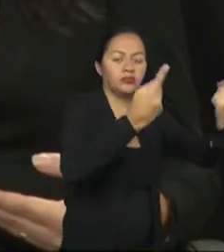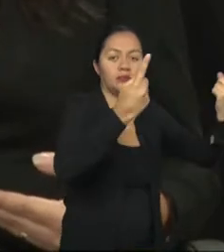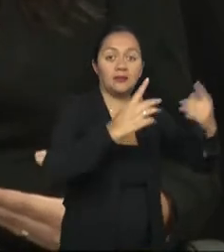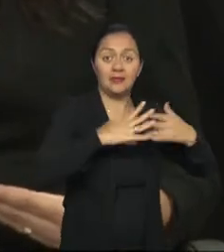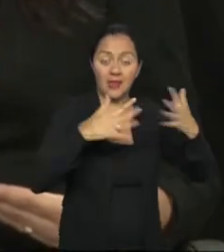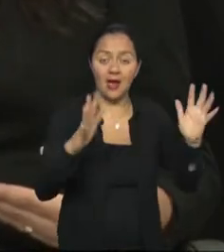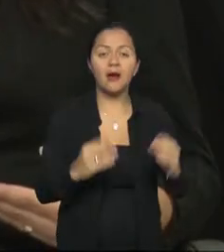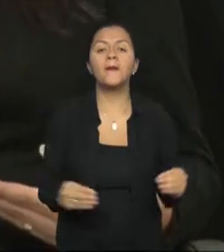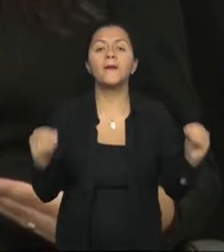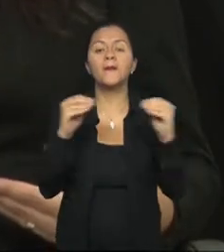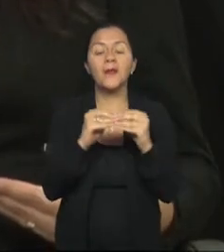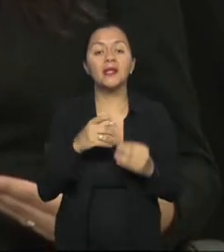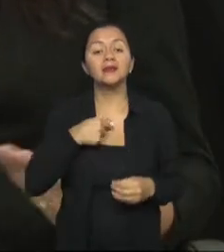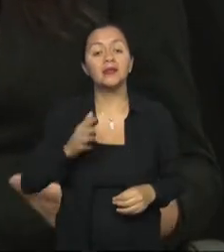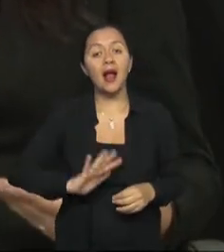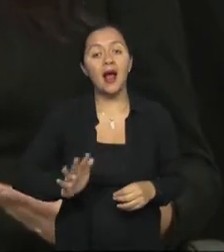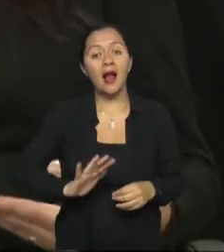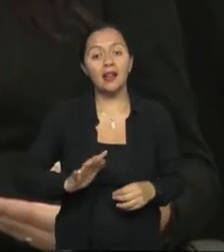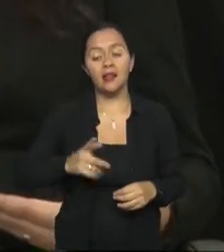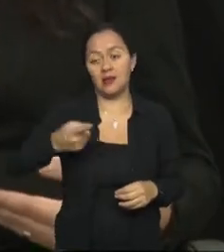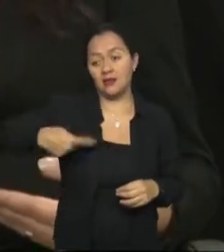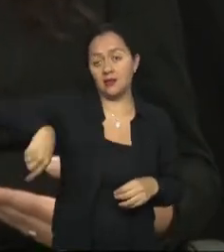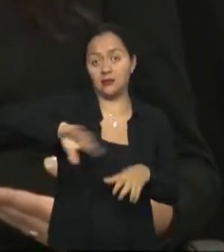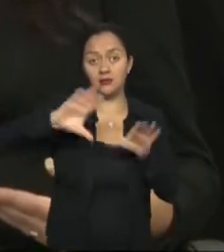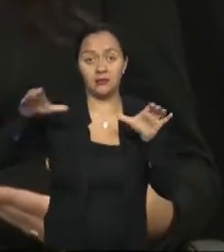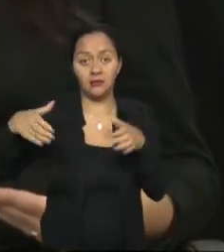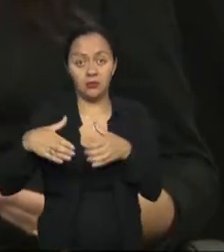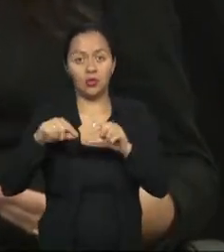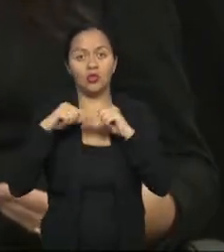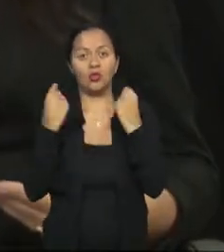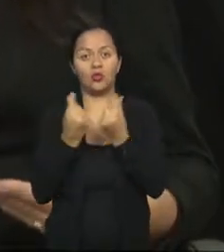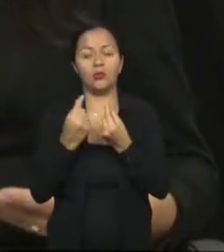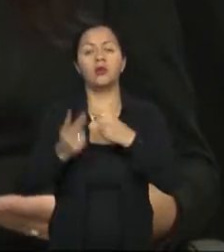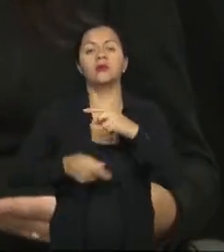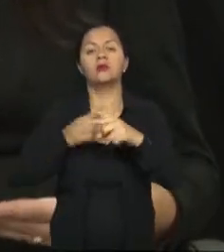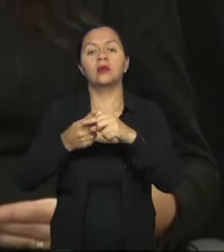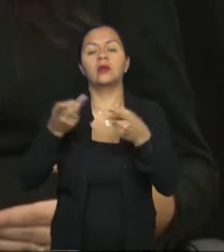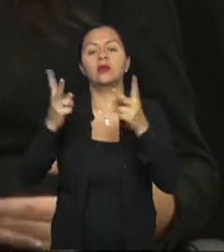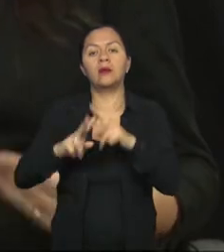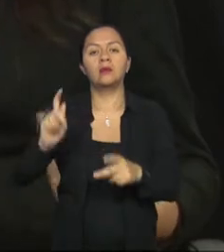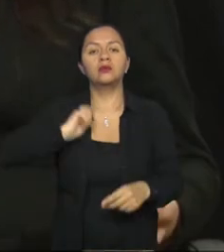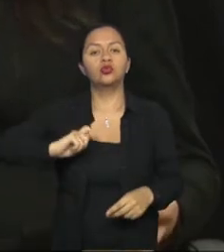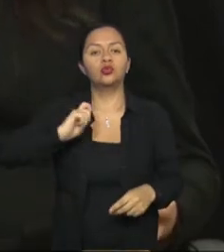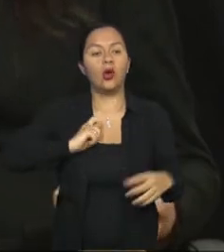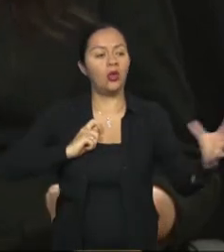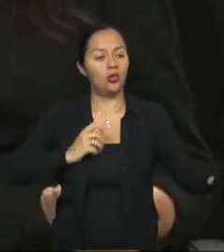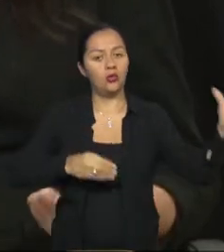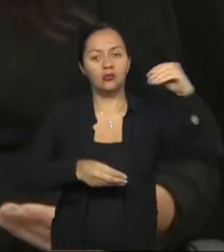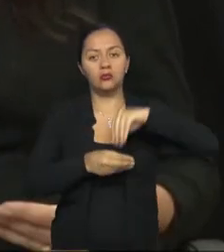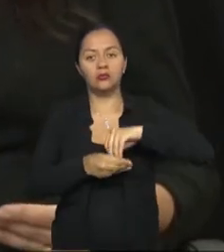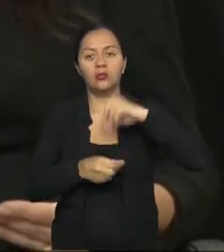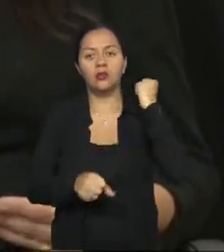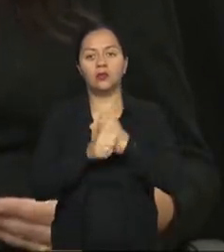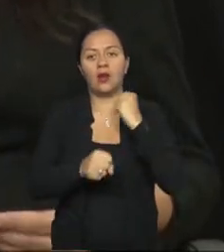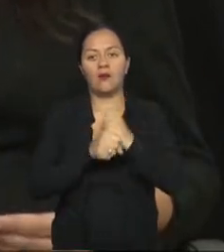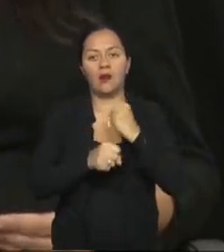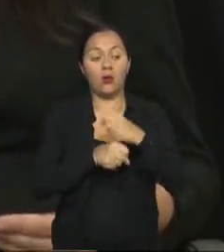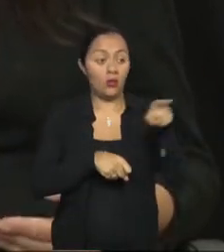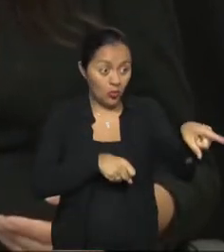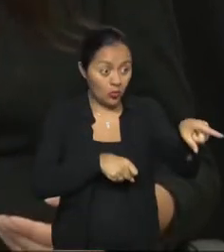incluso dentro de su staff, el salario de los promotores que están haciendo el RBC, que